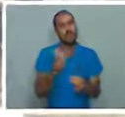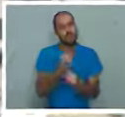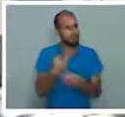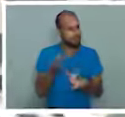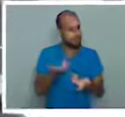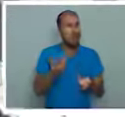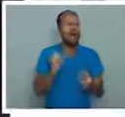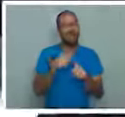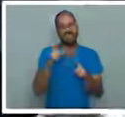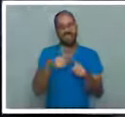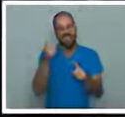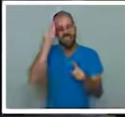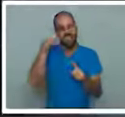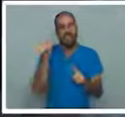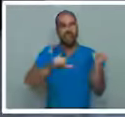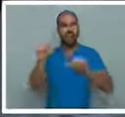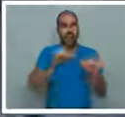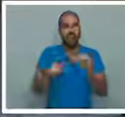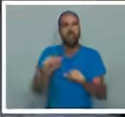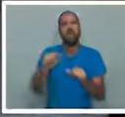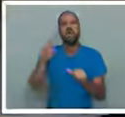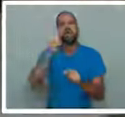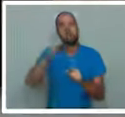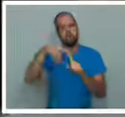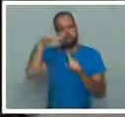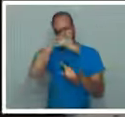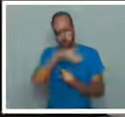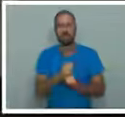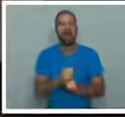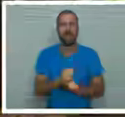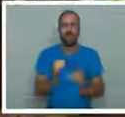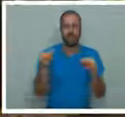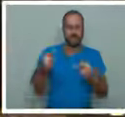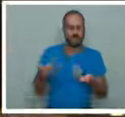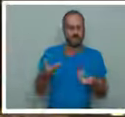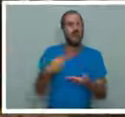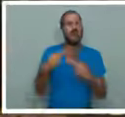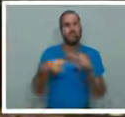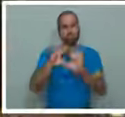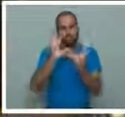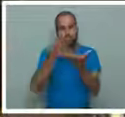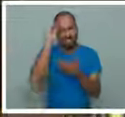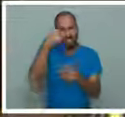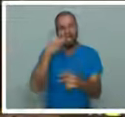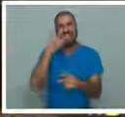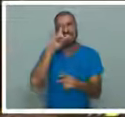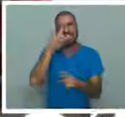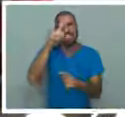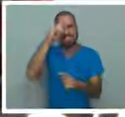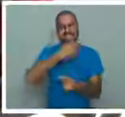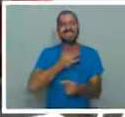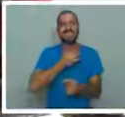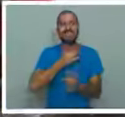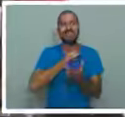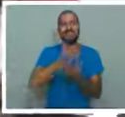la parte donde nosotros hacemos todo lo que es la inseminación artificial toda la parte de campo la parte punción folicular